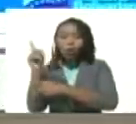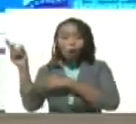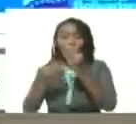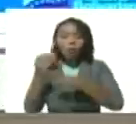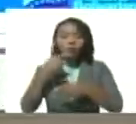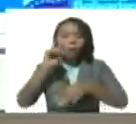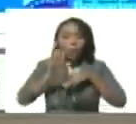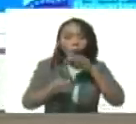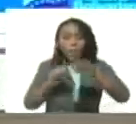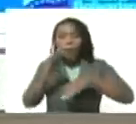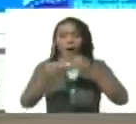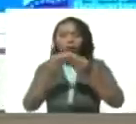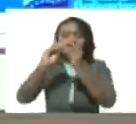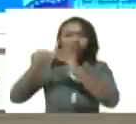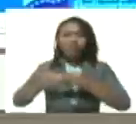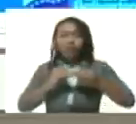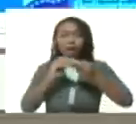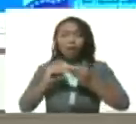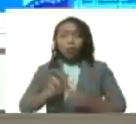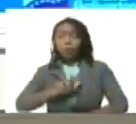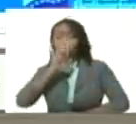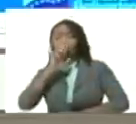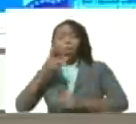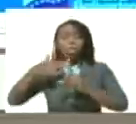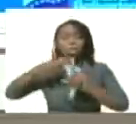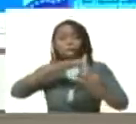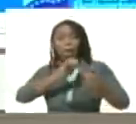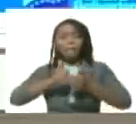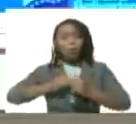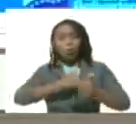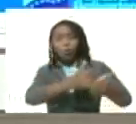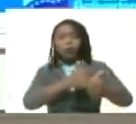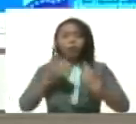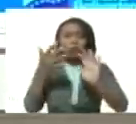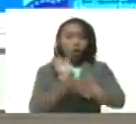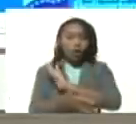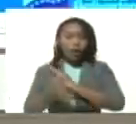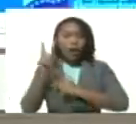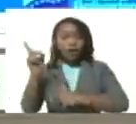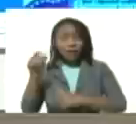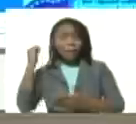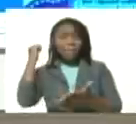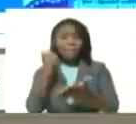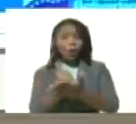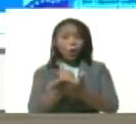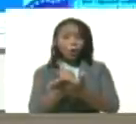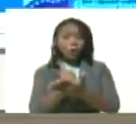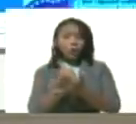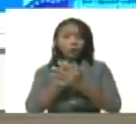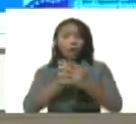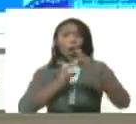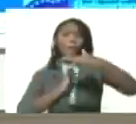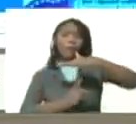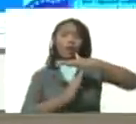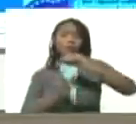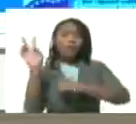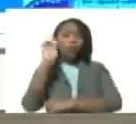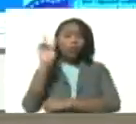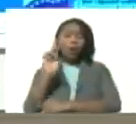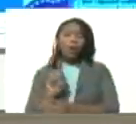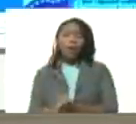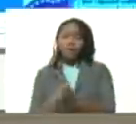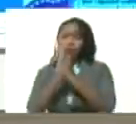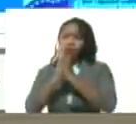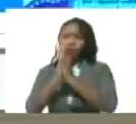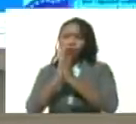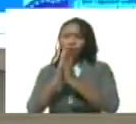ola terrible de xenofobia, de persecución, de exterminio y asesinato de los migrantes venezolanos. Por